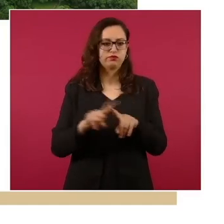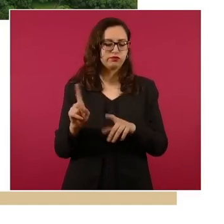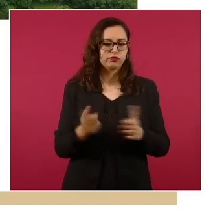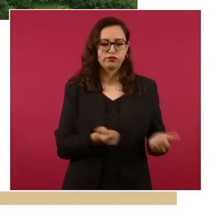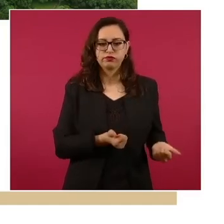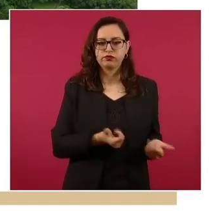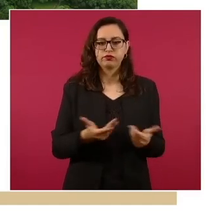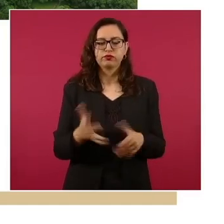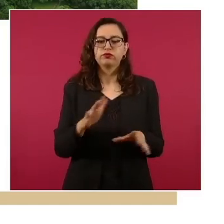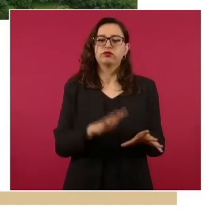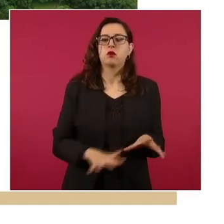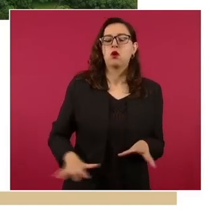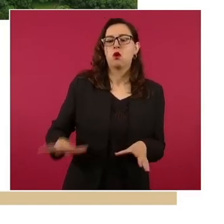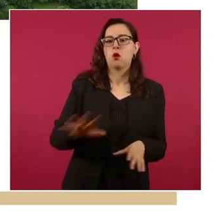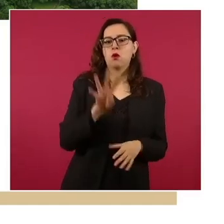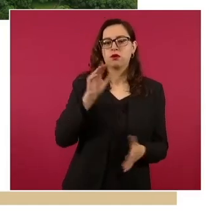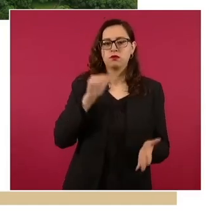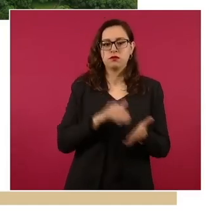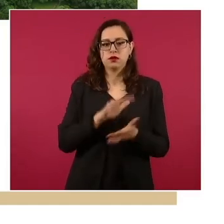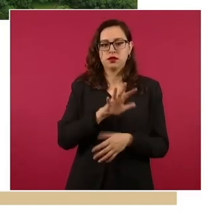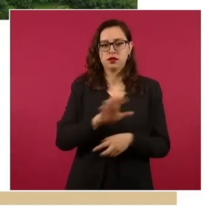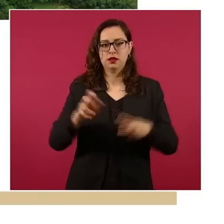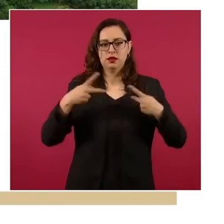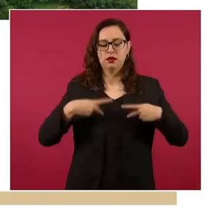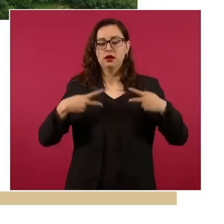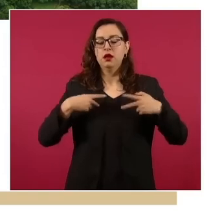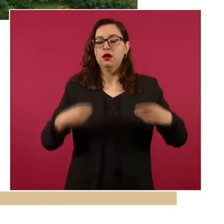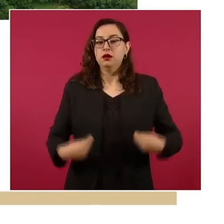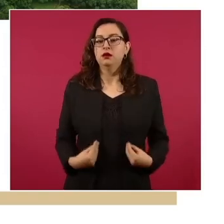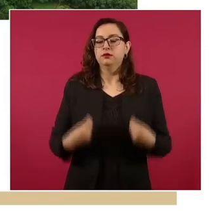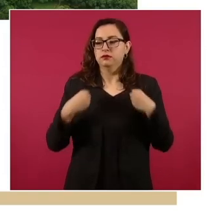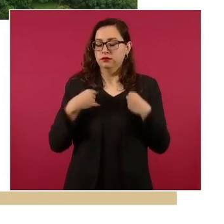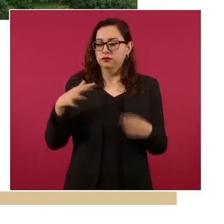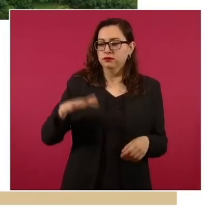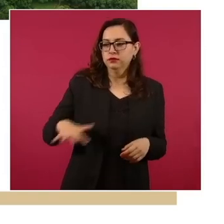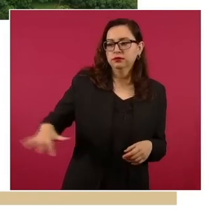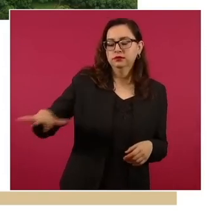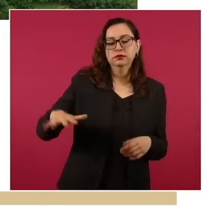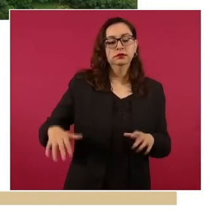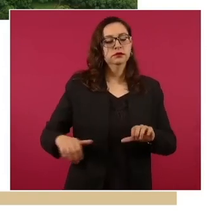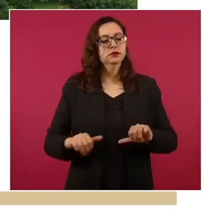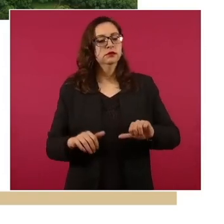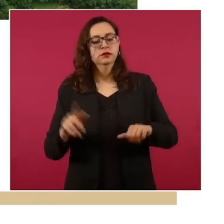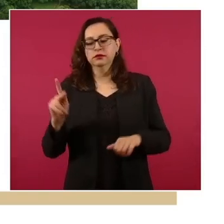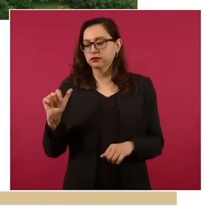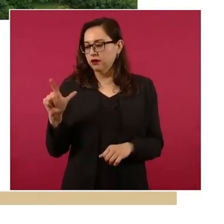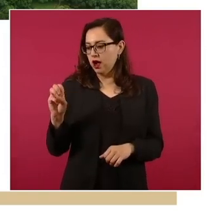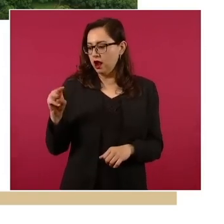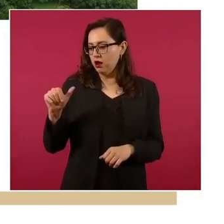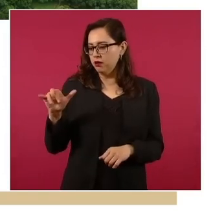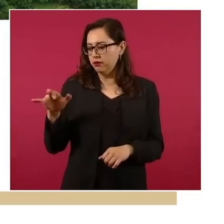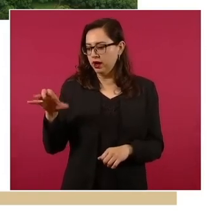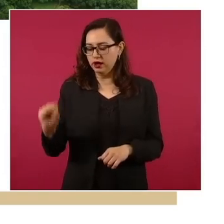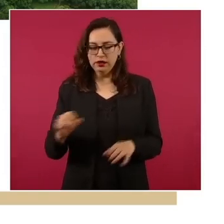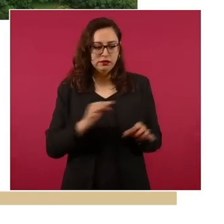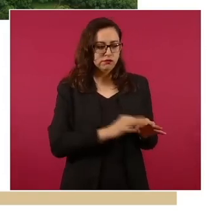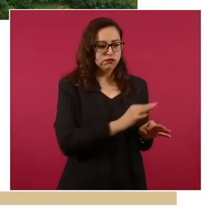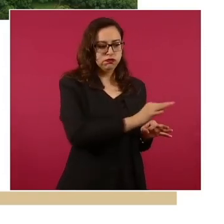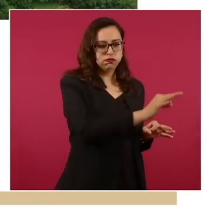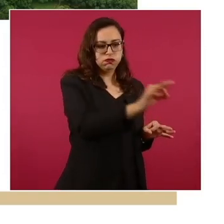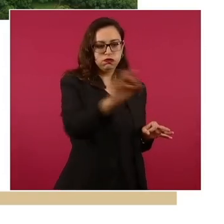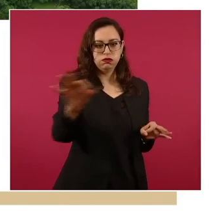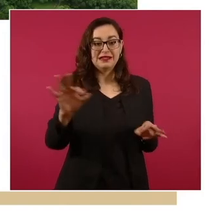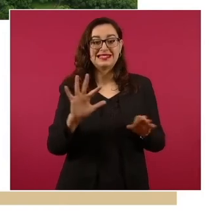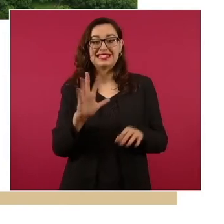4.500 personas residentes de la comunidad de palomares y 50.000 personas que están en comunidades aledañas